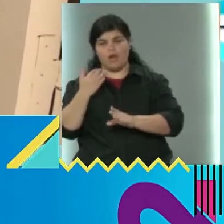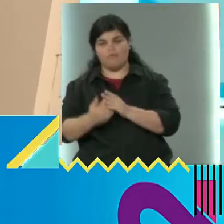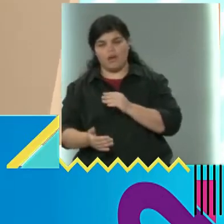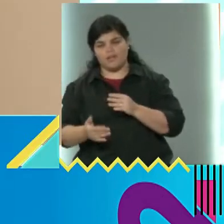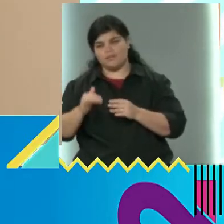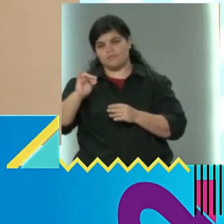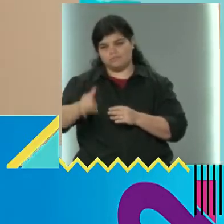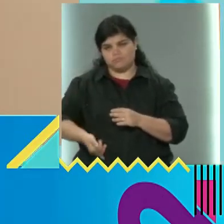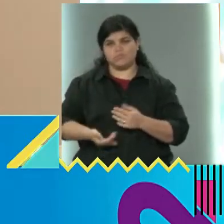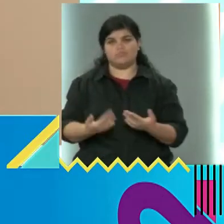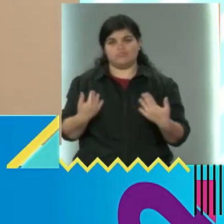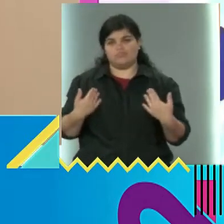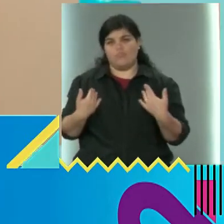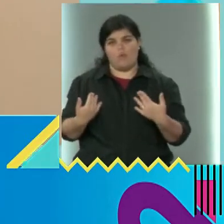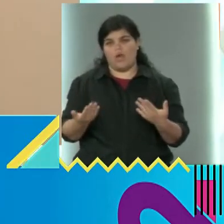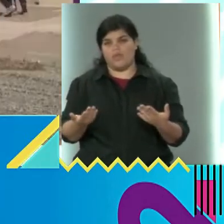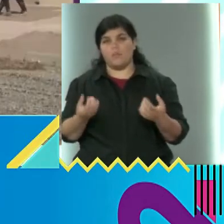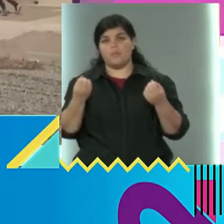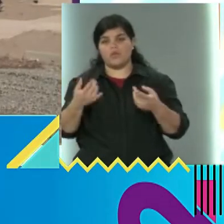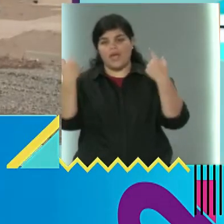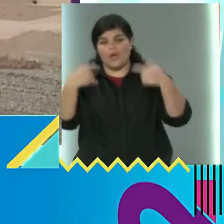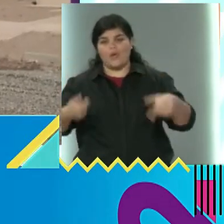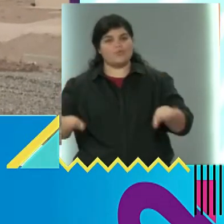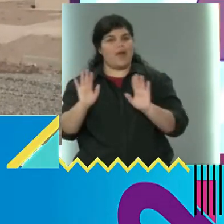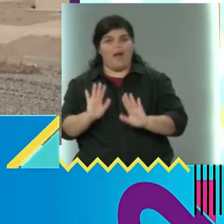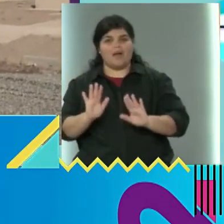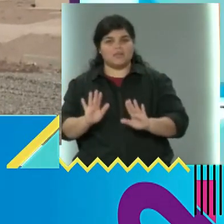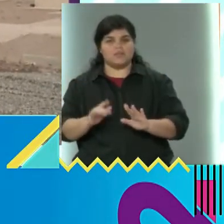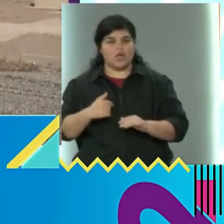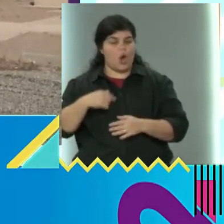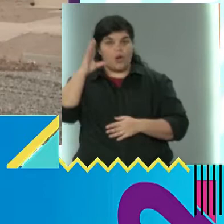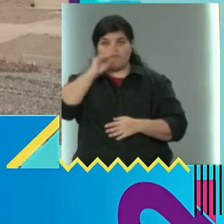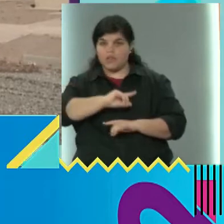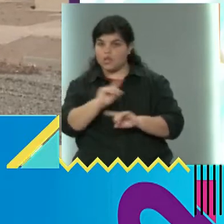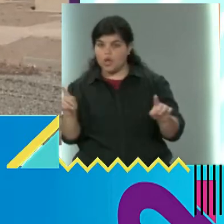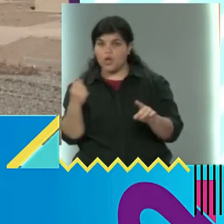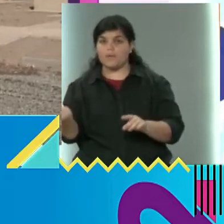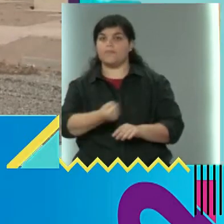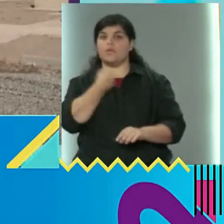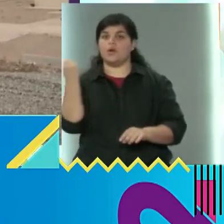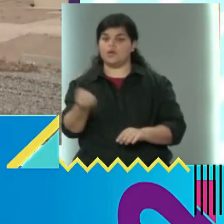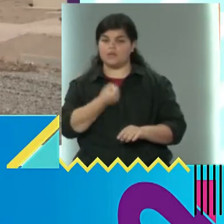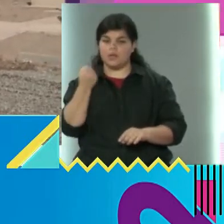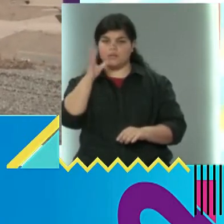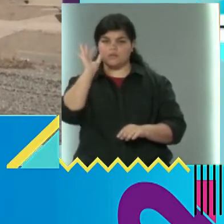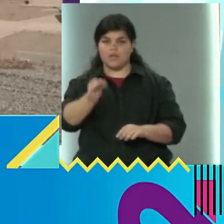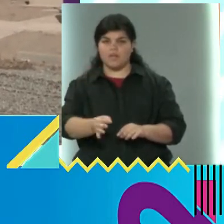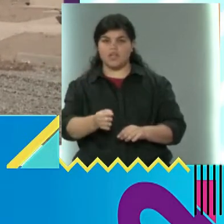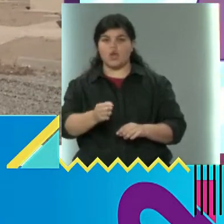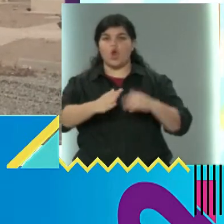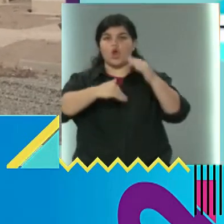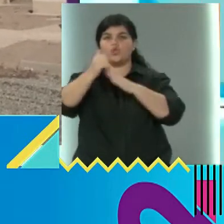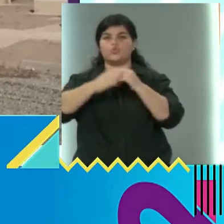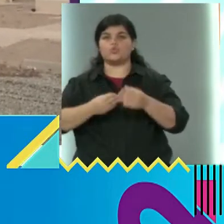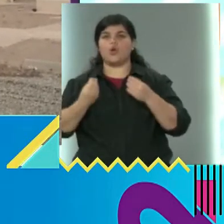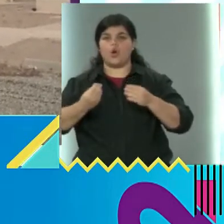tipo de falla o desperfecto, porque los materiales son así. No olvidemos que la construcción son toda una serie de mecanismos donde partimos